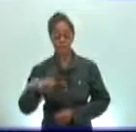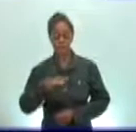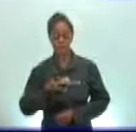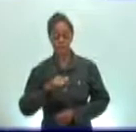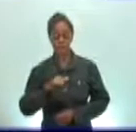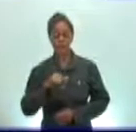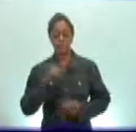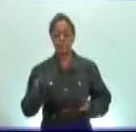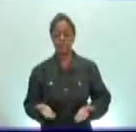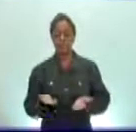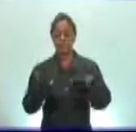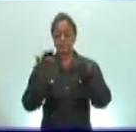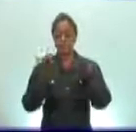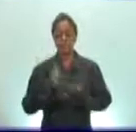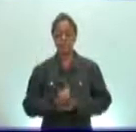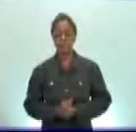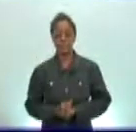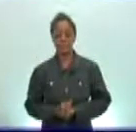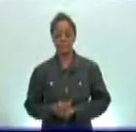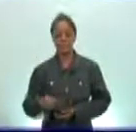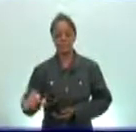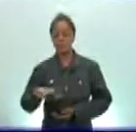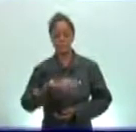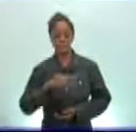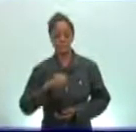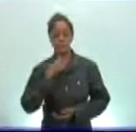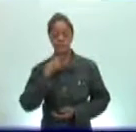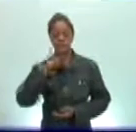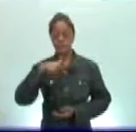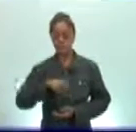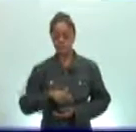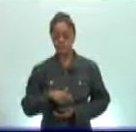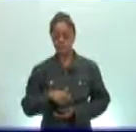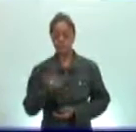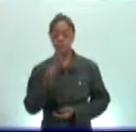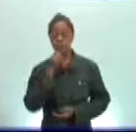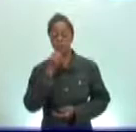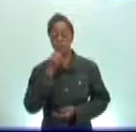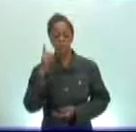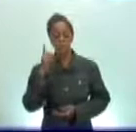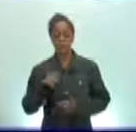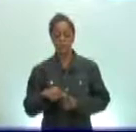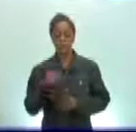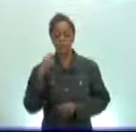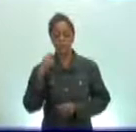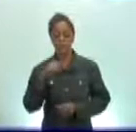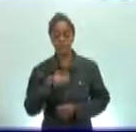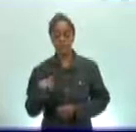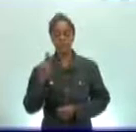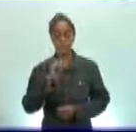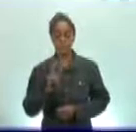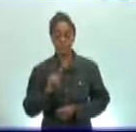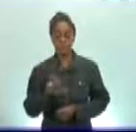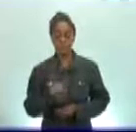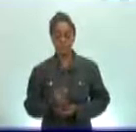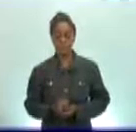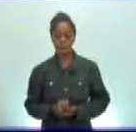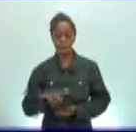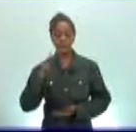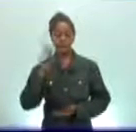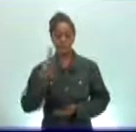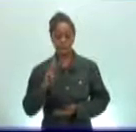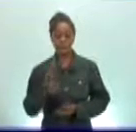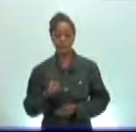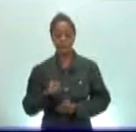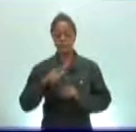iban incrementando. Todos estos ejemplos lo pudieron tener en esta unidad 3 y en